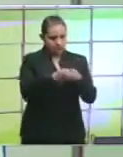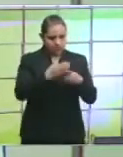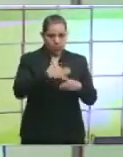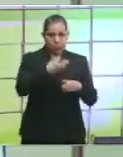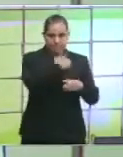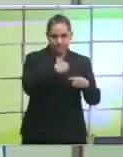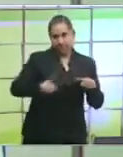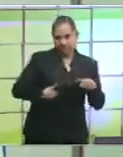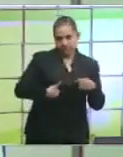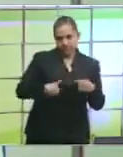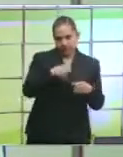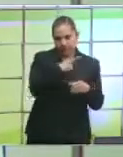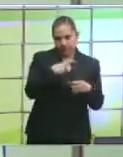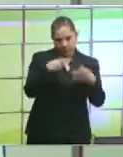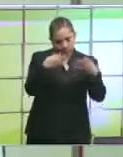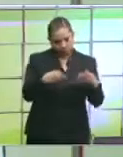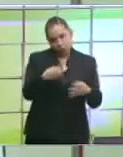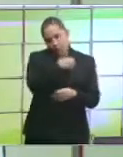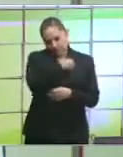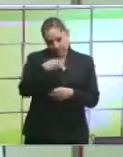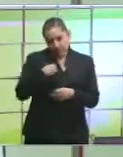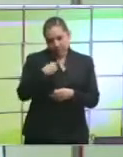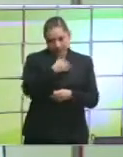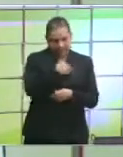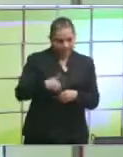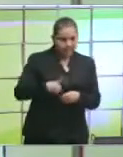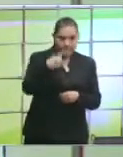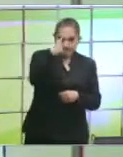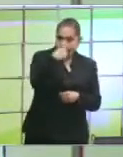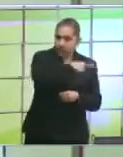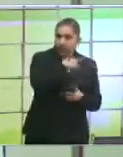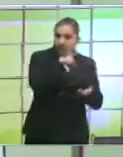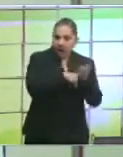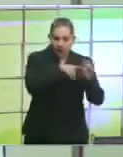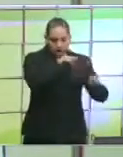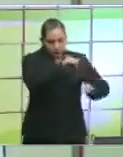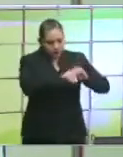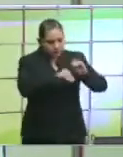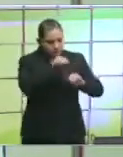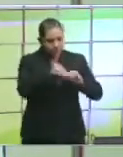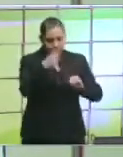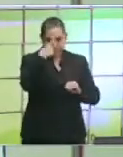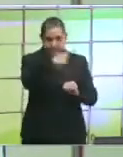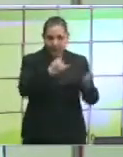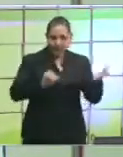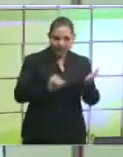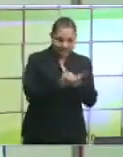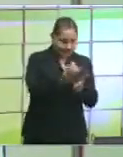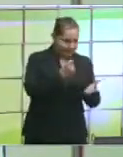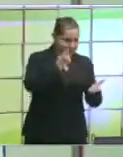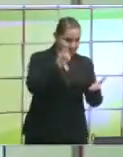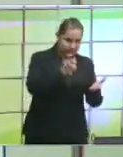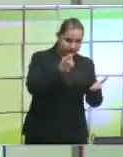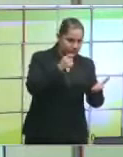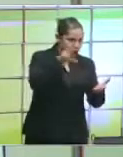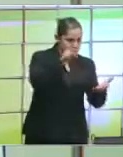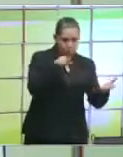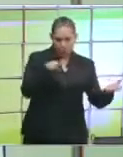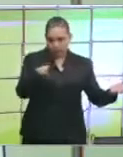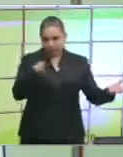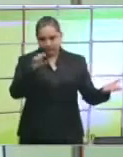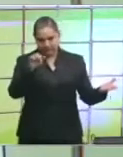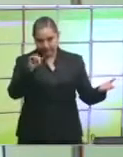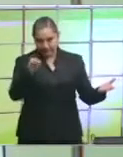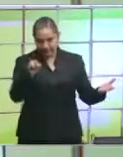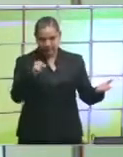el presente para hablar de mejor manera de la redacción misma la de la sentencia y no de la tesis min yo creo que esto ha sido un avance es